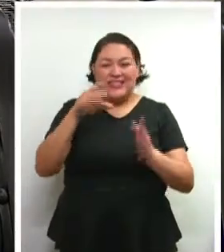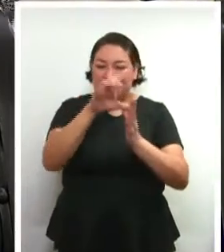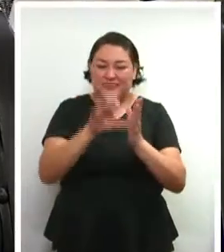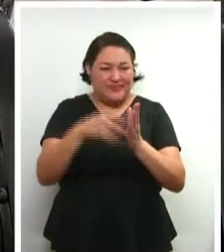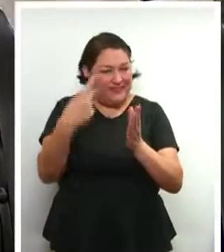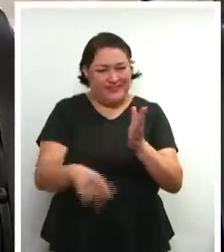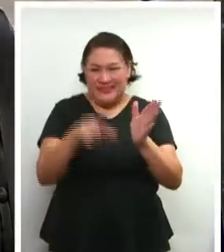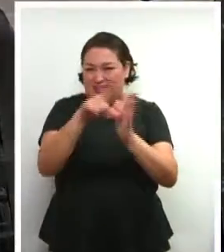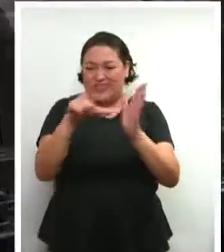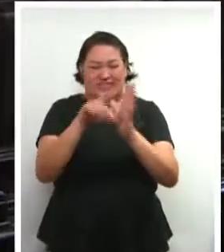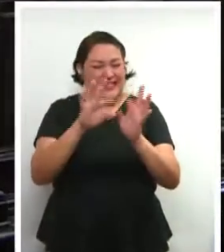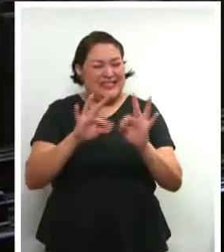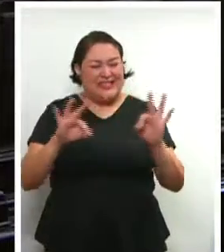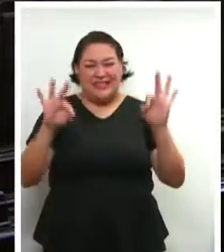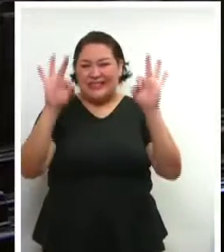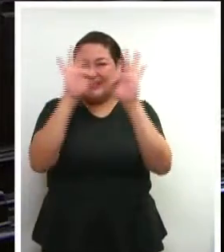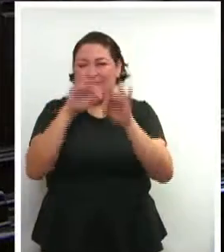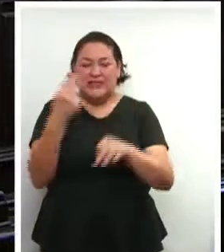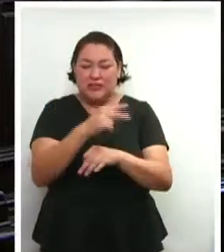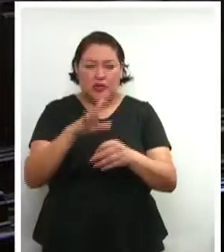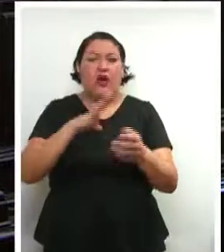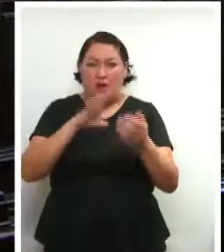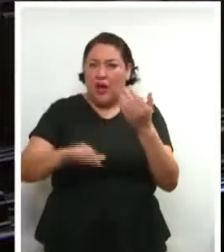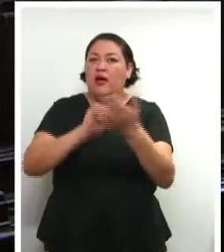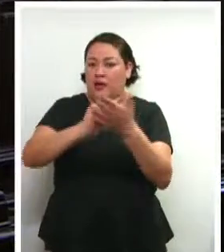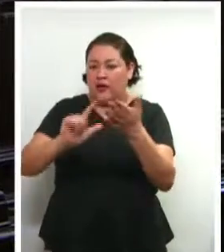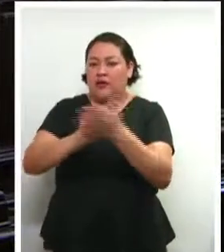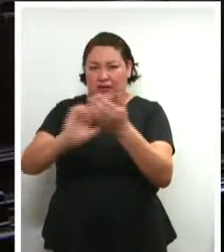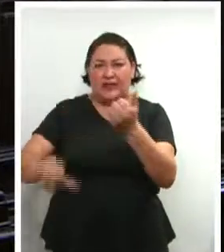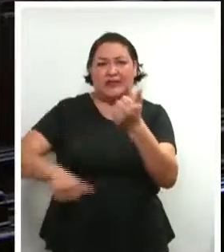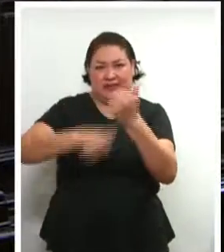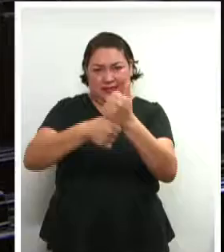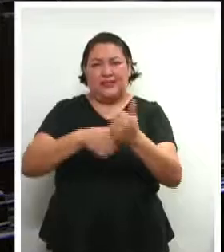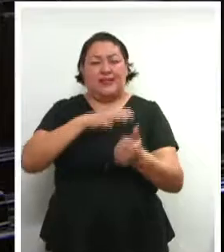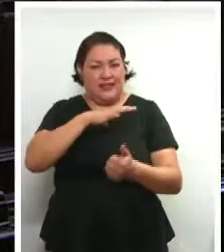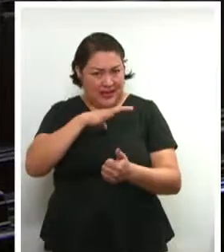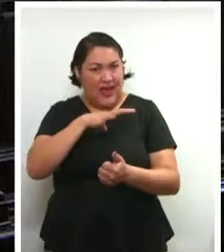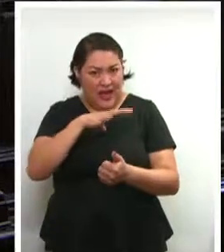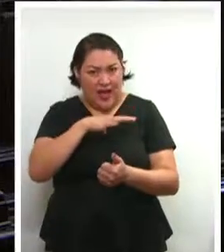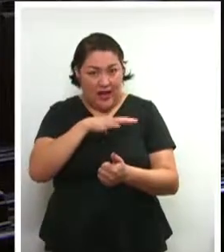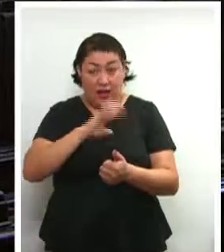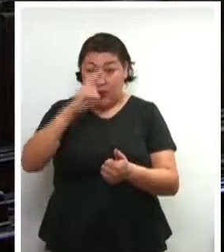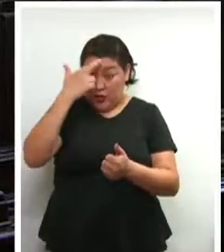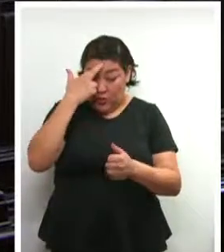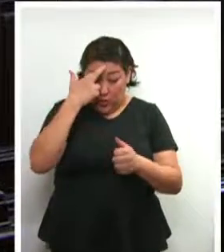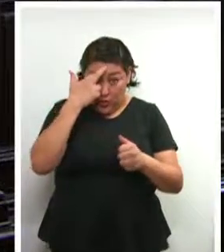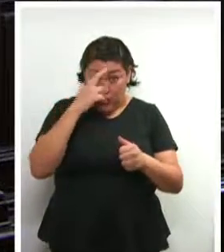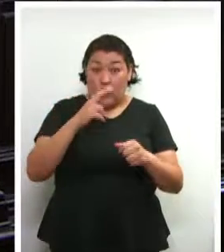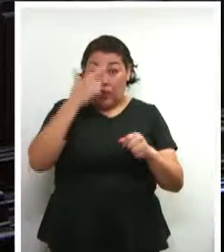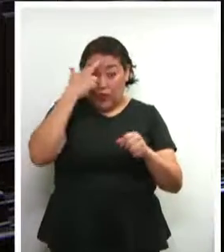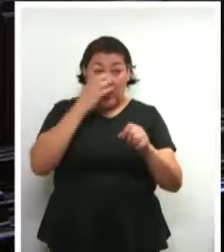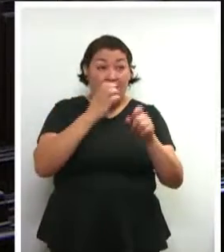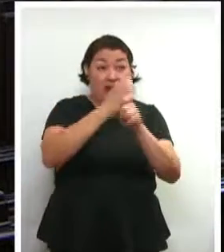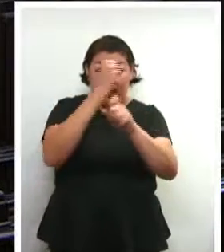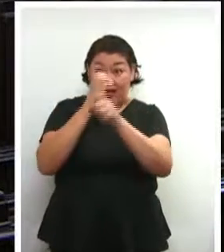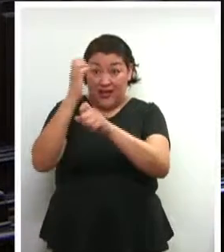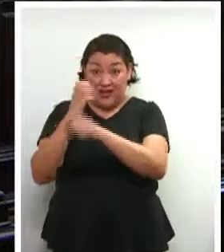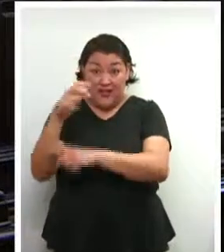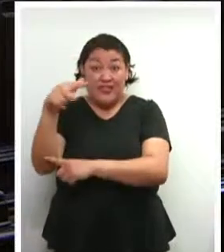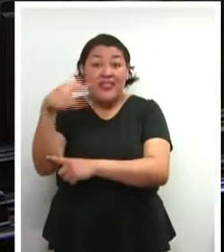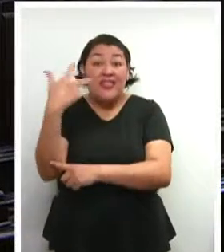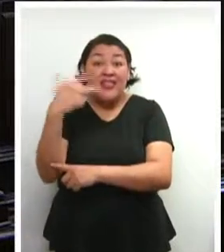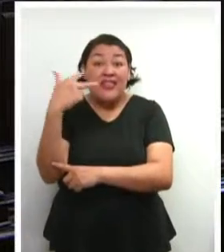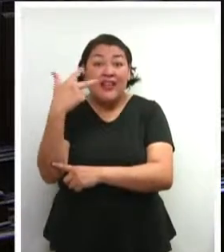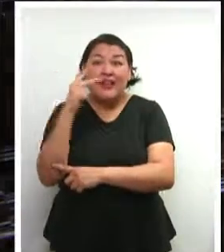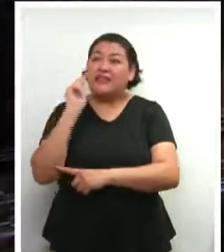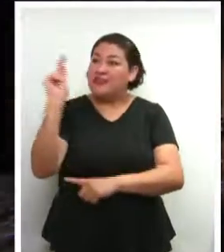local tiene toda una lógica, tiene todo un sustento. Hay 3 entidades 13 entidades federativas de las 31 que tienen sistemas